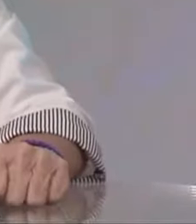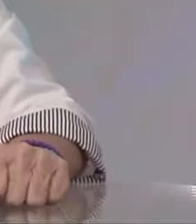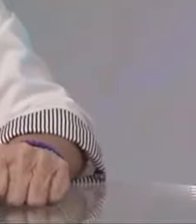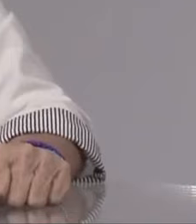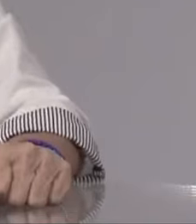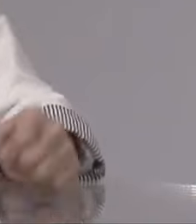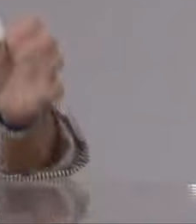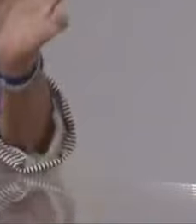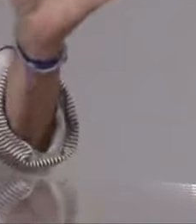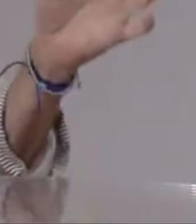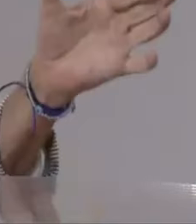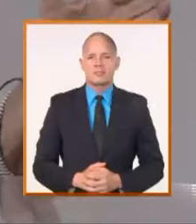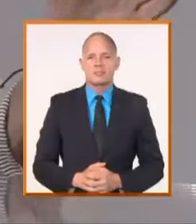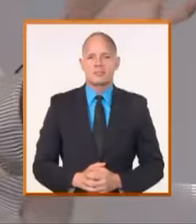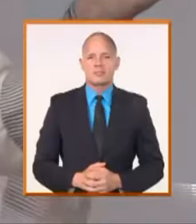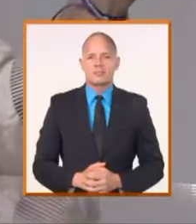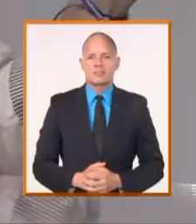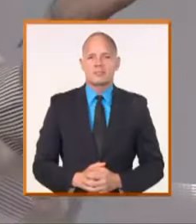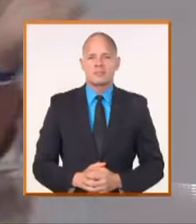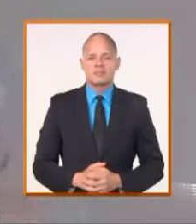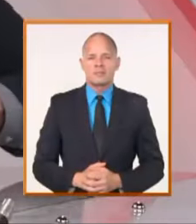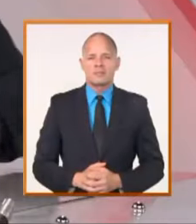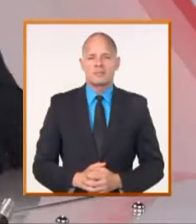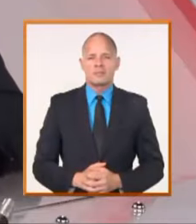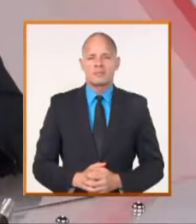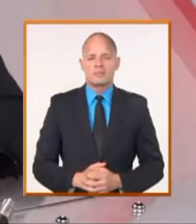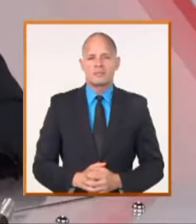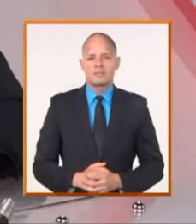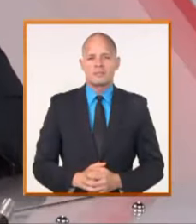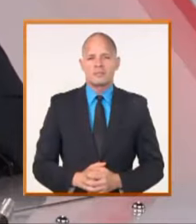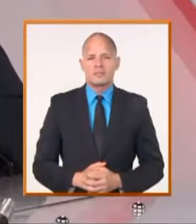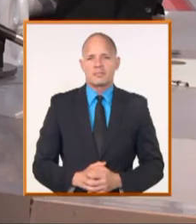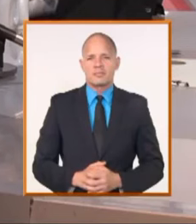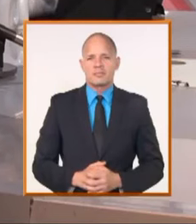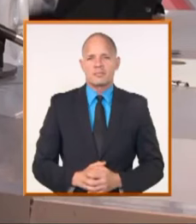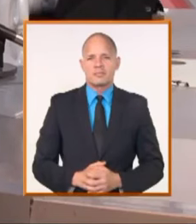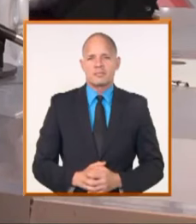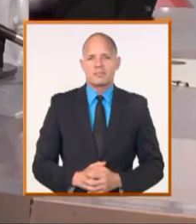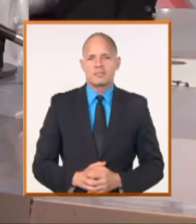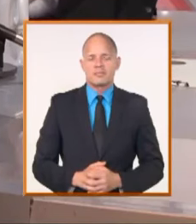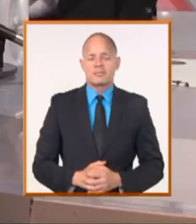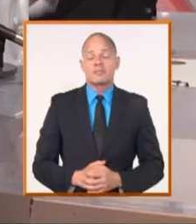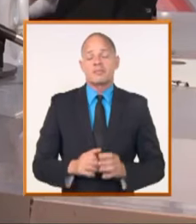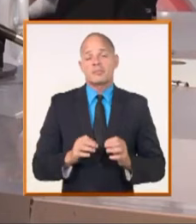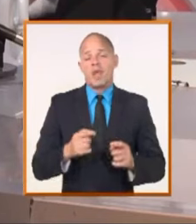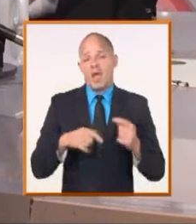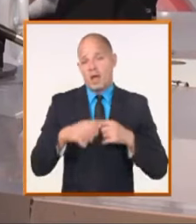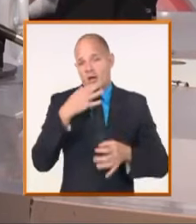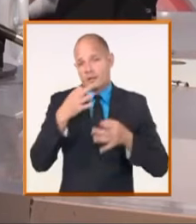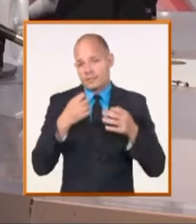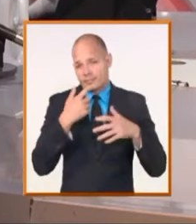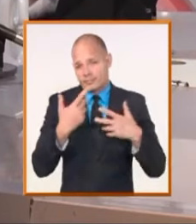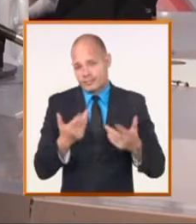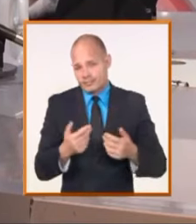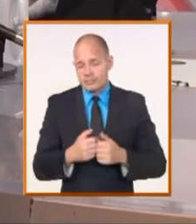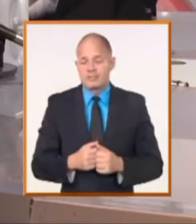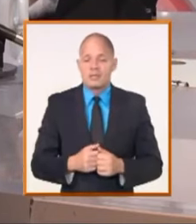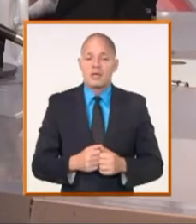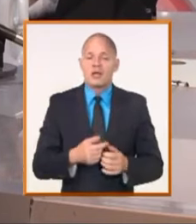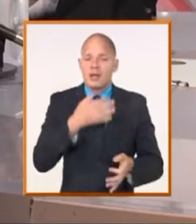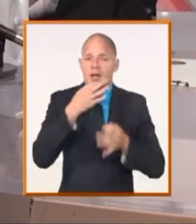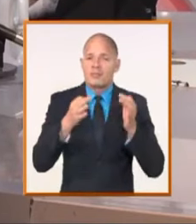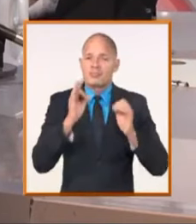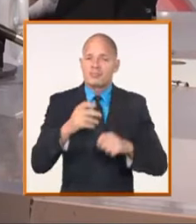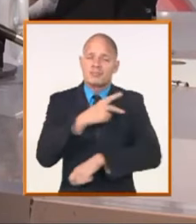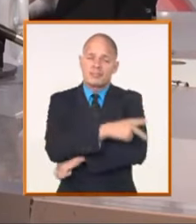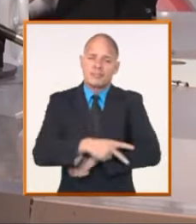Gaza? Hezbolá desaparecerá. Pero tú sabes lo que pasa, que ese puede ser otro escenario de la resistencia al